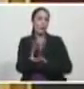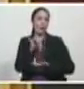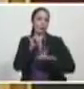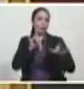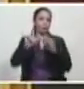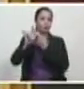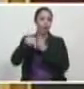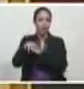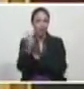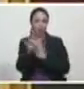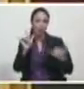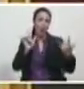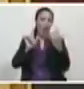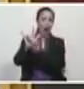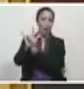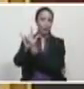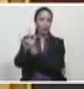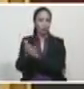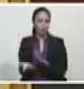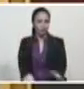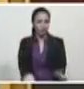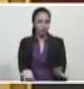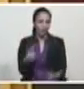Trump ama mucho a Venezuela?